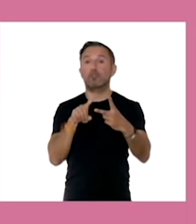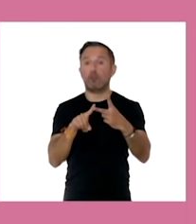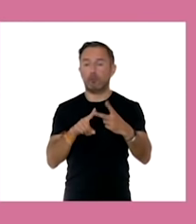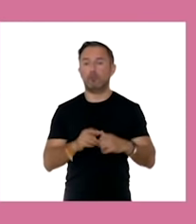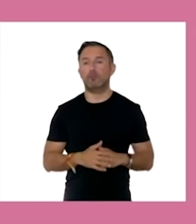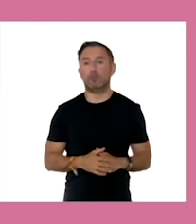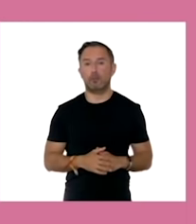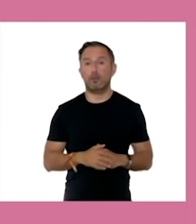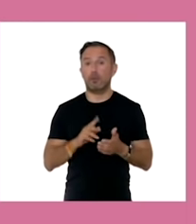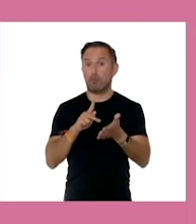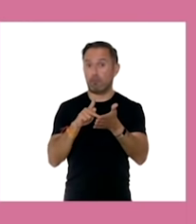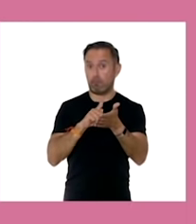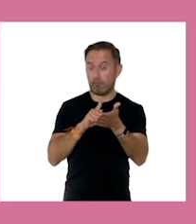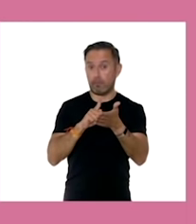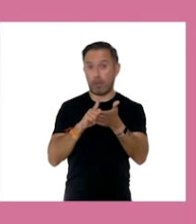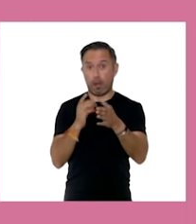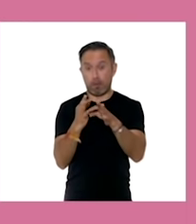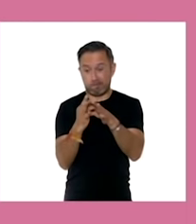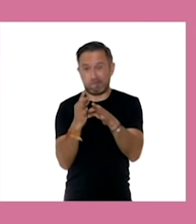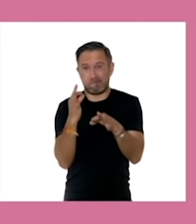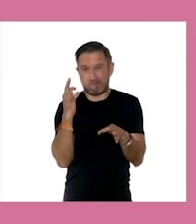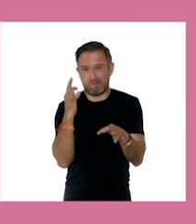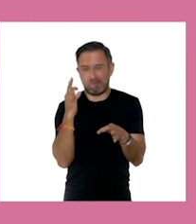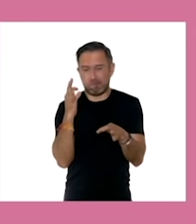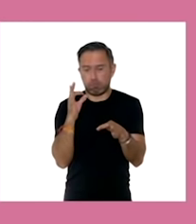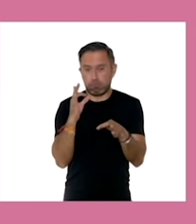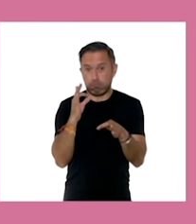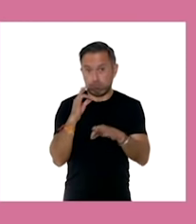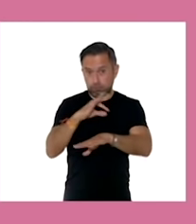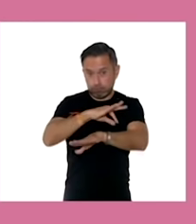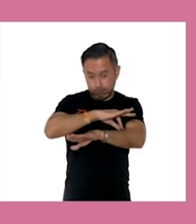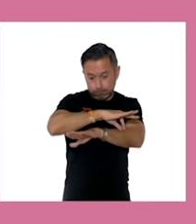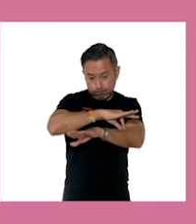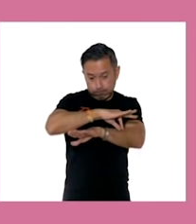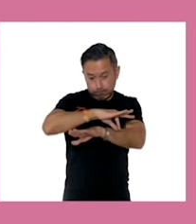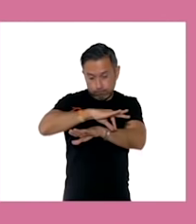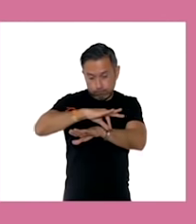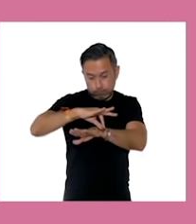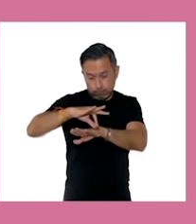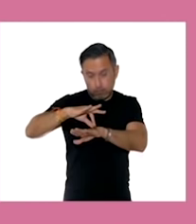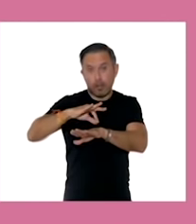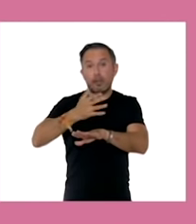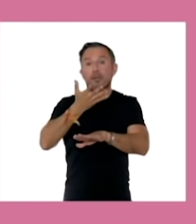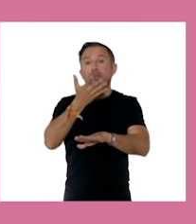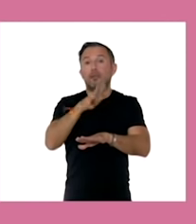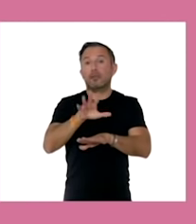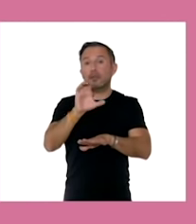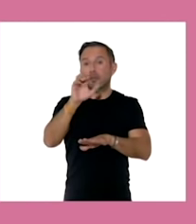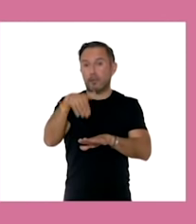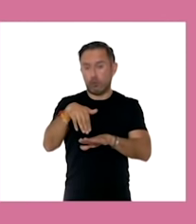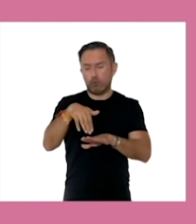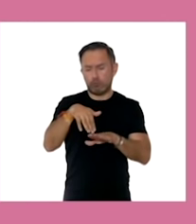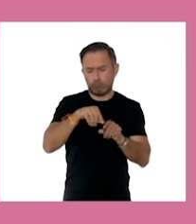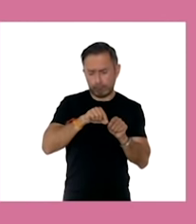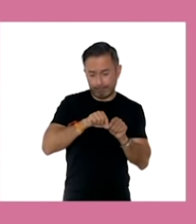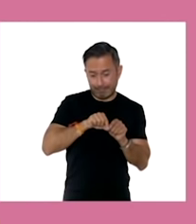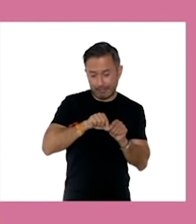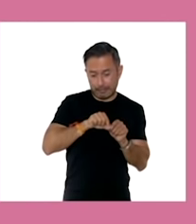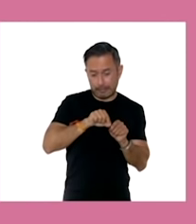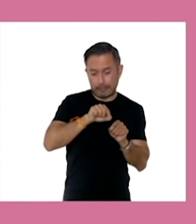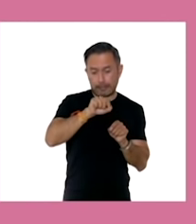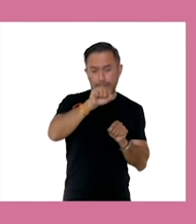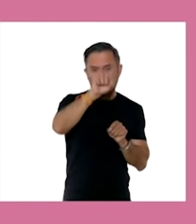el plumón o la pluma y con ayuda de la regla 10 centímetros de largo, partiendo de abajo hacia